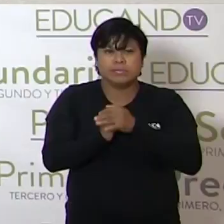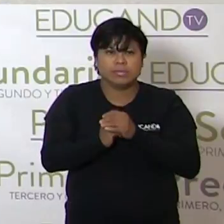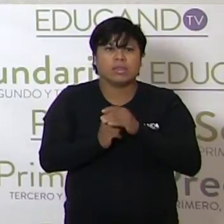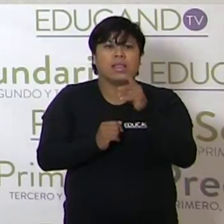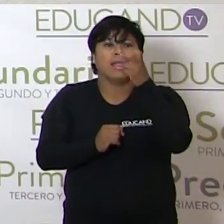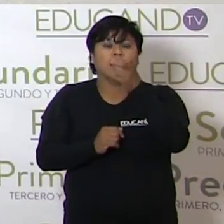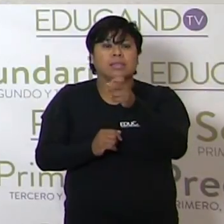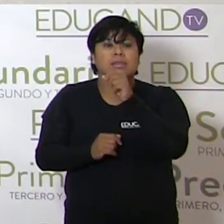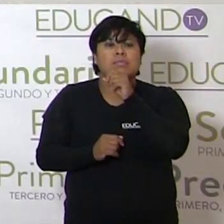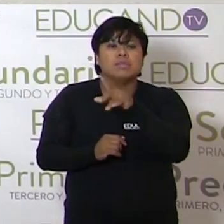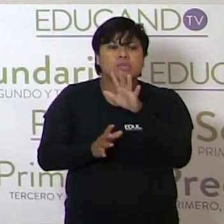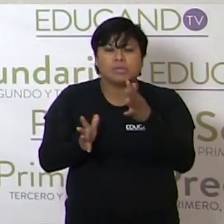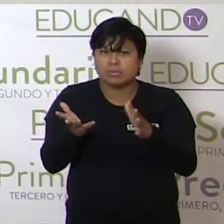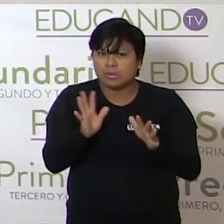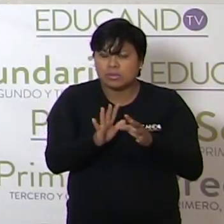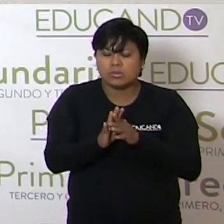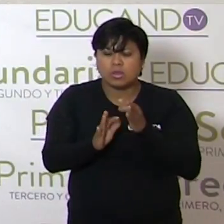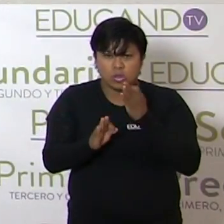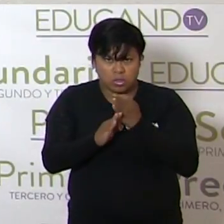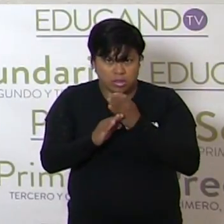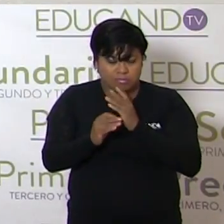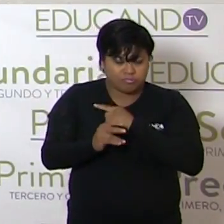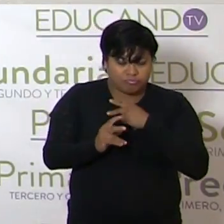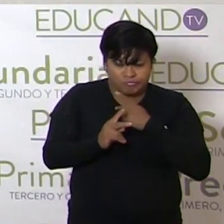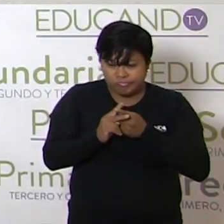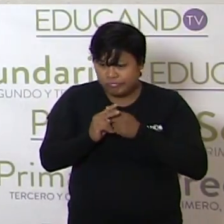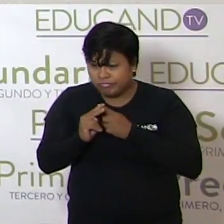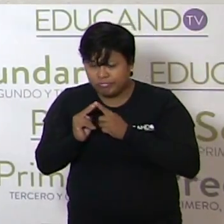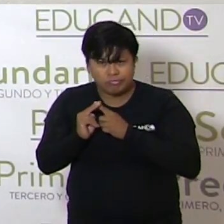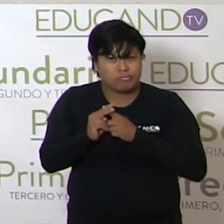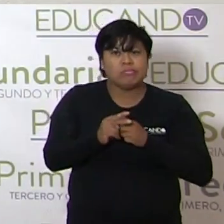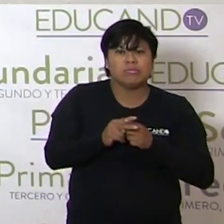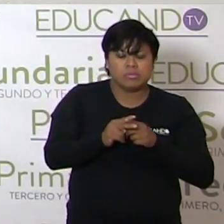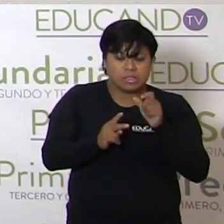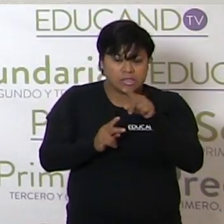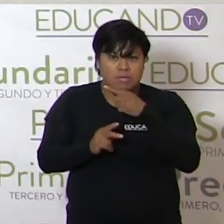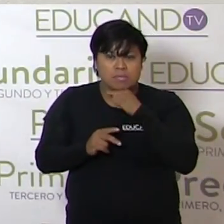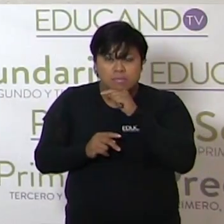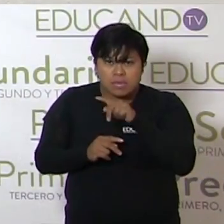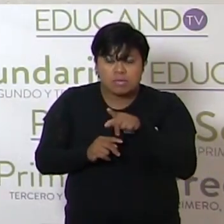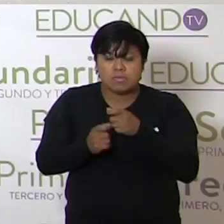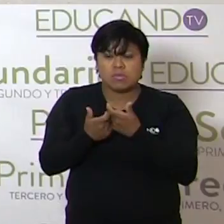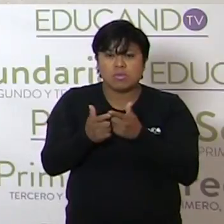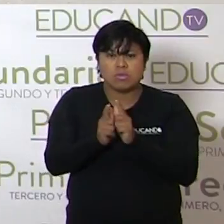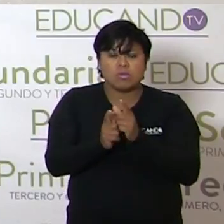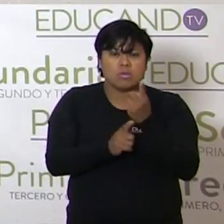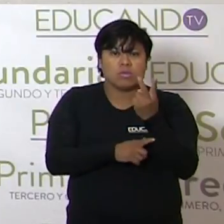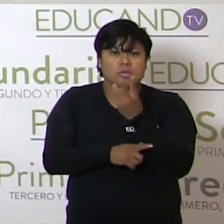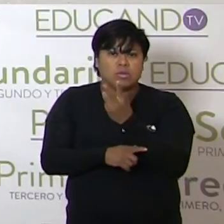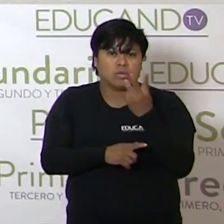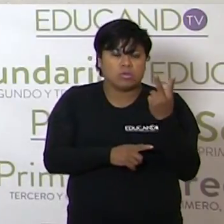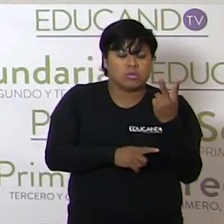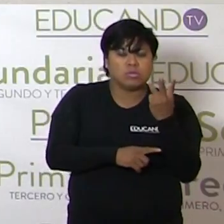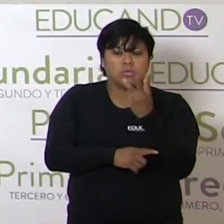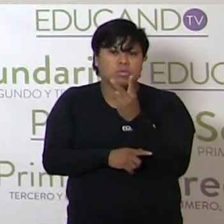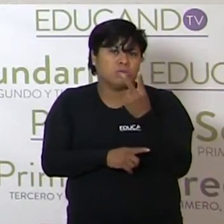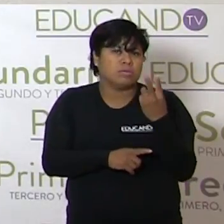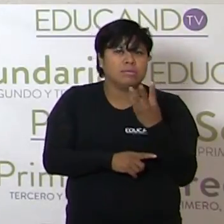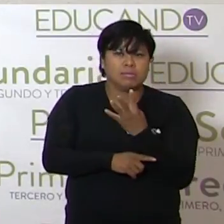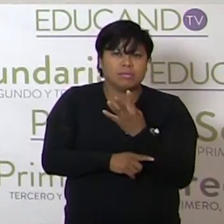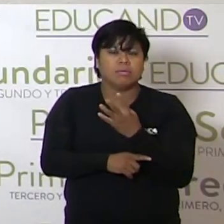el mismo. Ahorita vamos a calcular vamos a suponer que tenemos este mismo conjunto, 1, 2, 2, 2. Le vamos a agregar uno